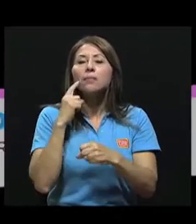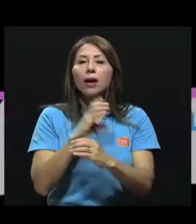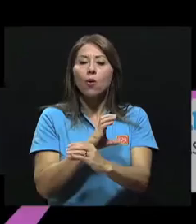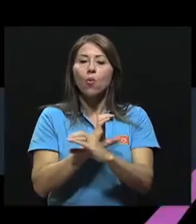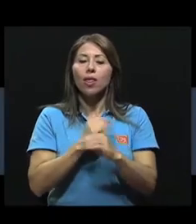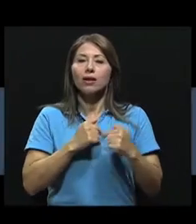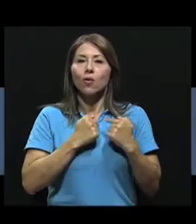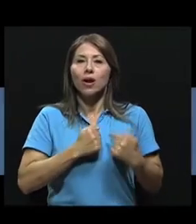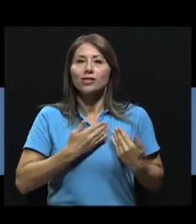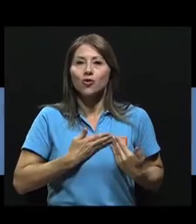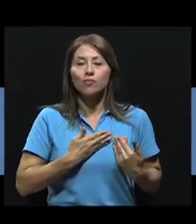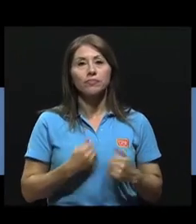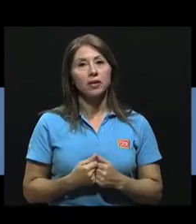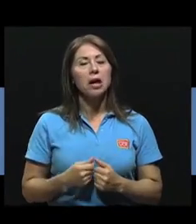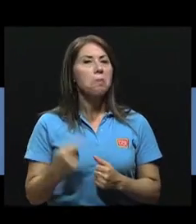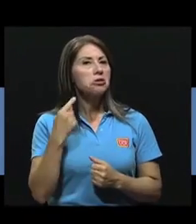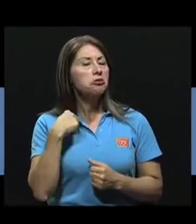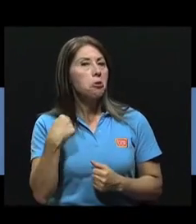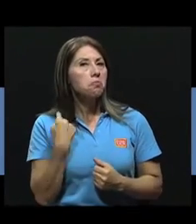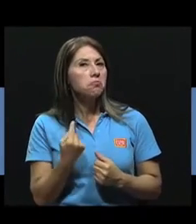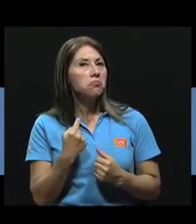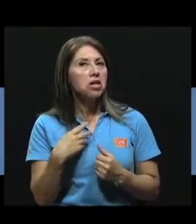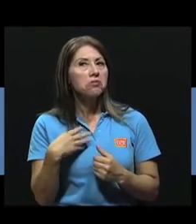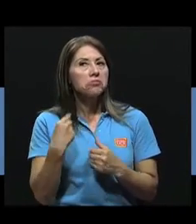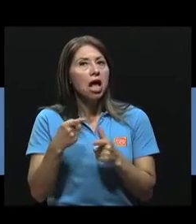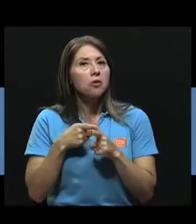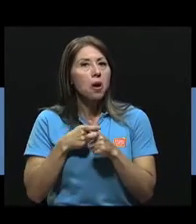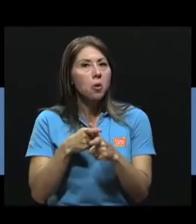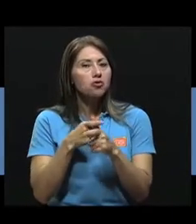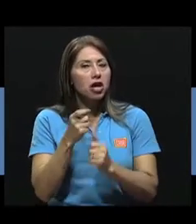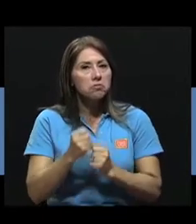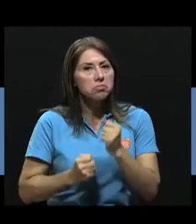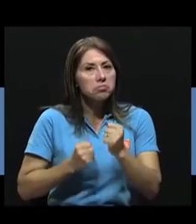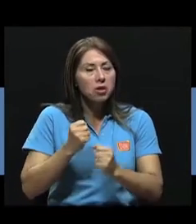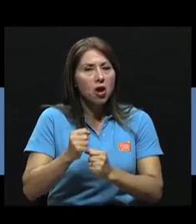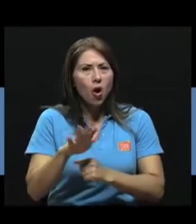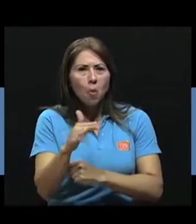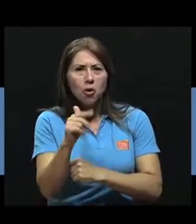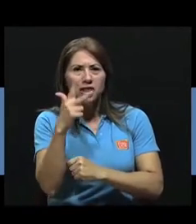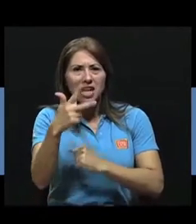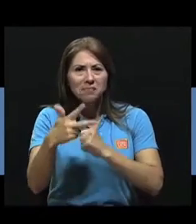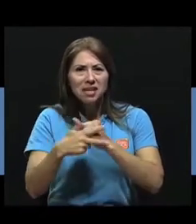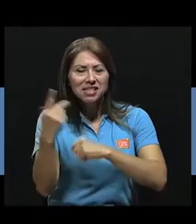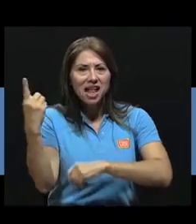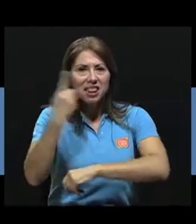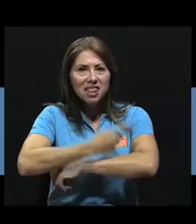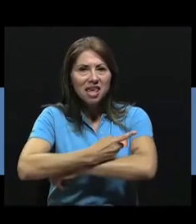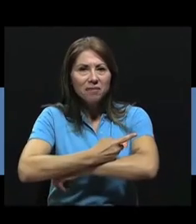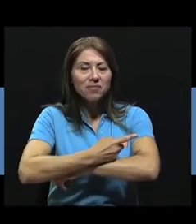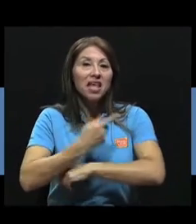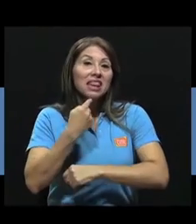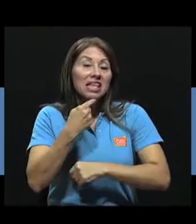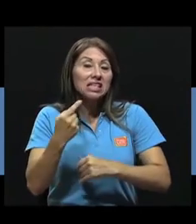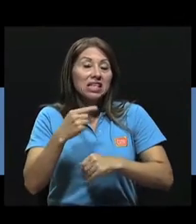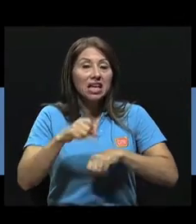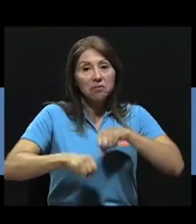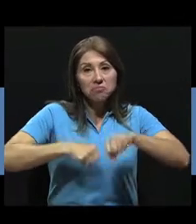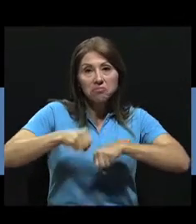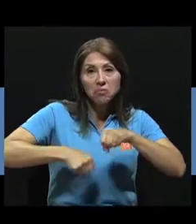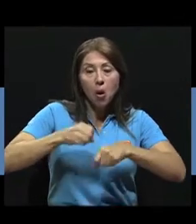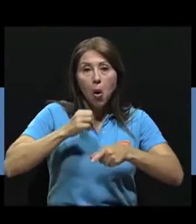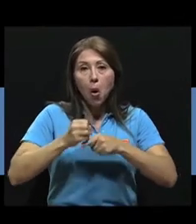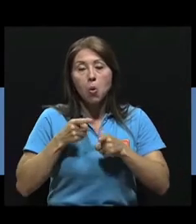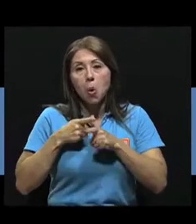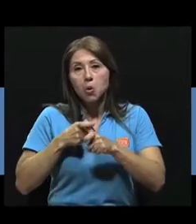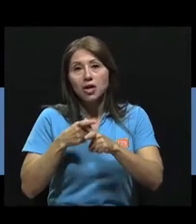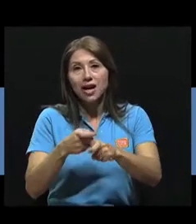corazón. Bueno, por lo general salgo a correr, al menos como 3 veces al día. Yo sí sé que al correr o al hacer spinning se hace cardio, entonces